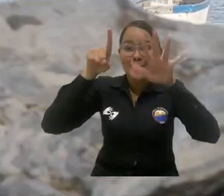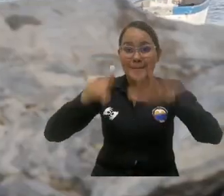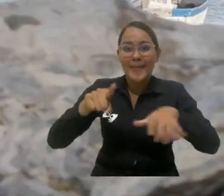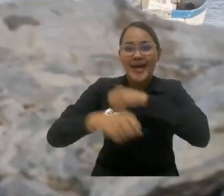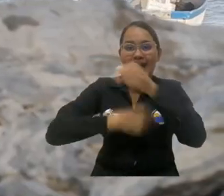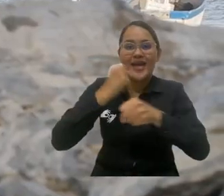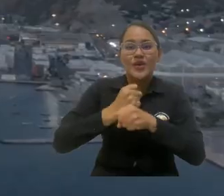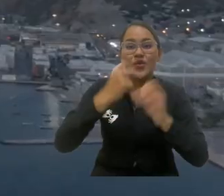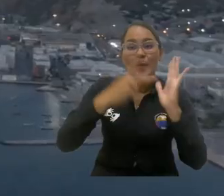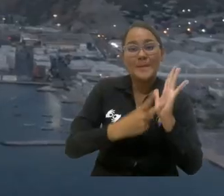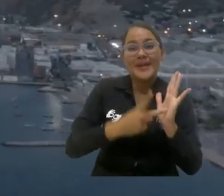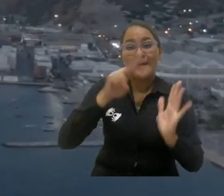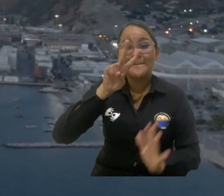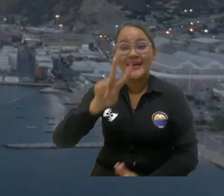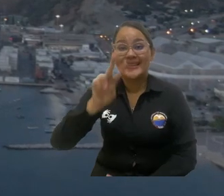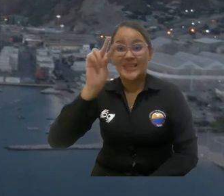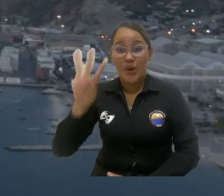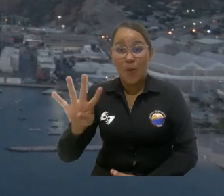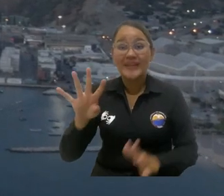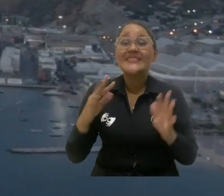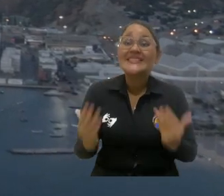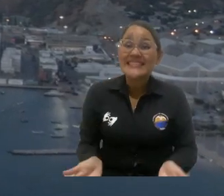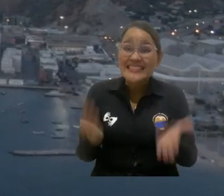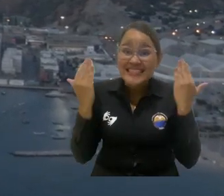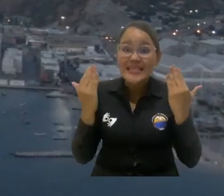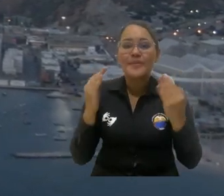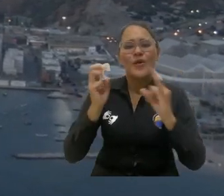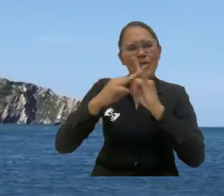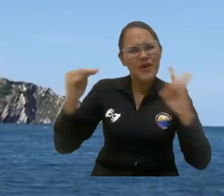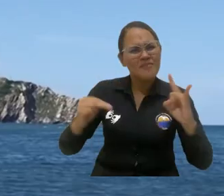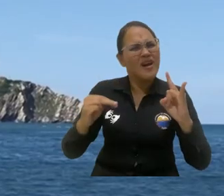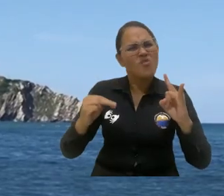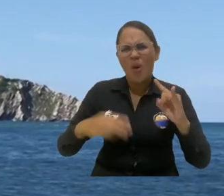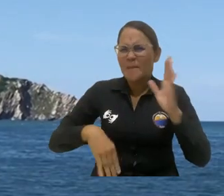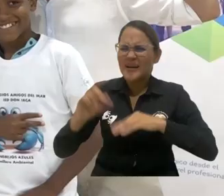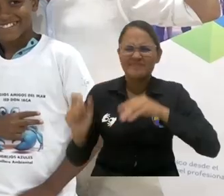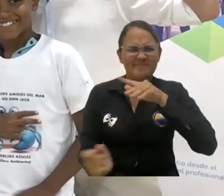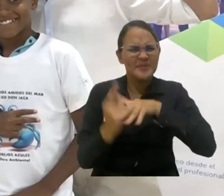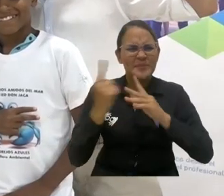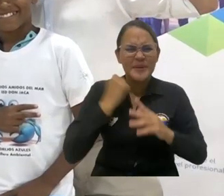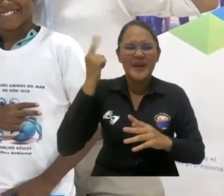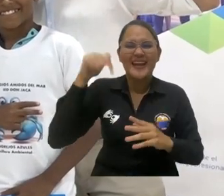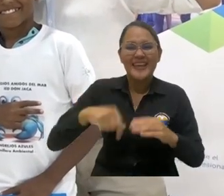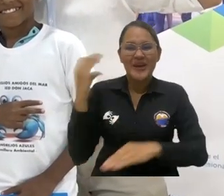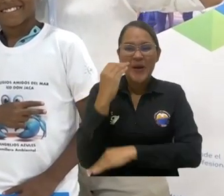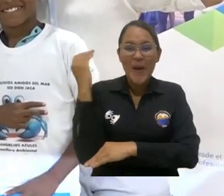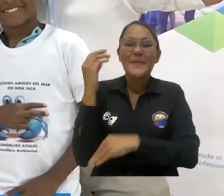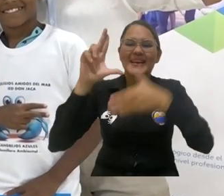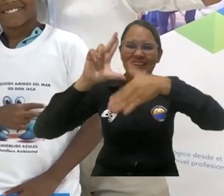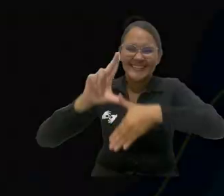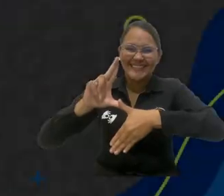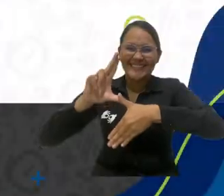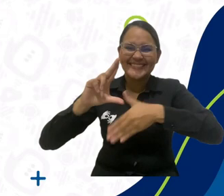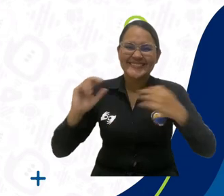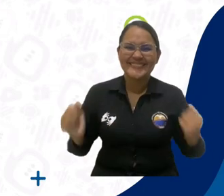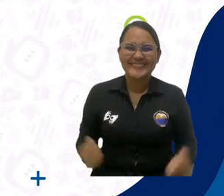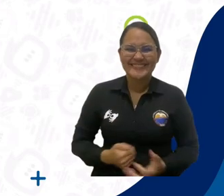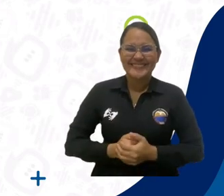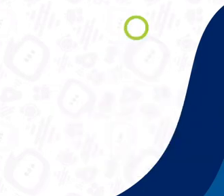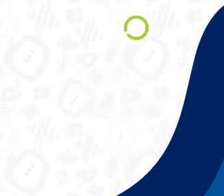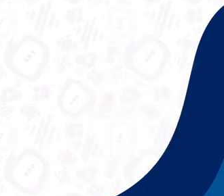semestre de 2024. Una oferta de la que Unimagdalena es pionera en Colombia y en Latinoamérica.